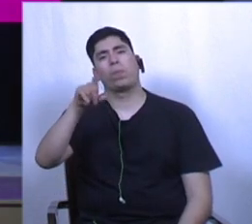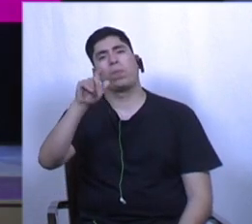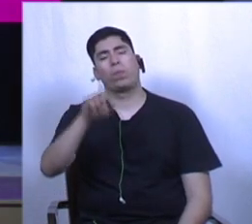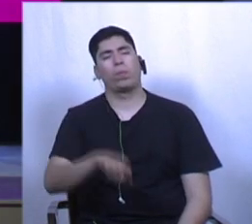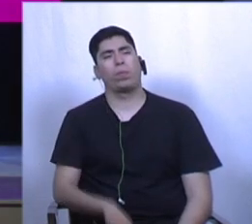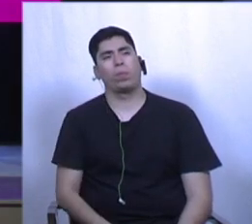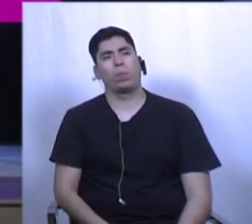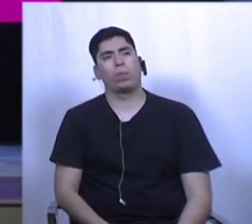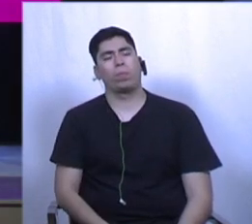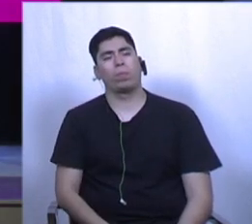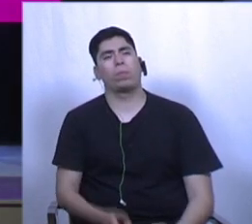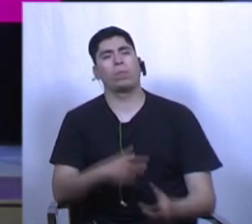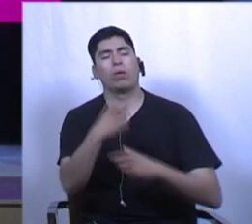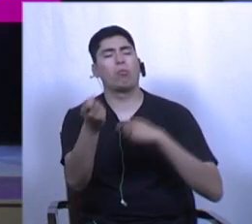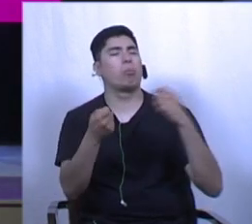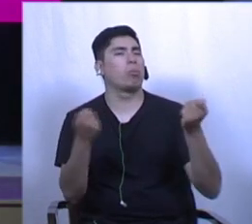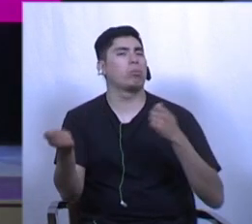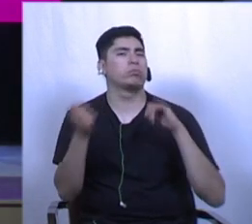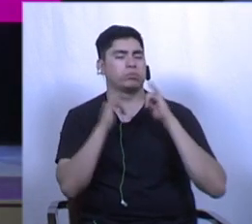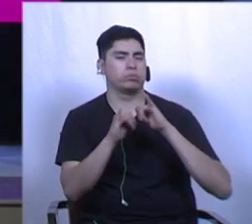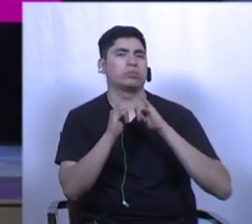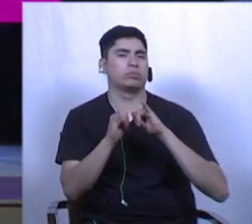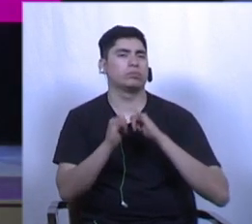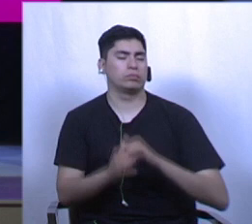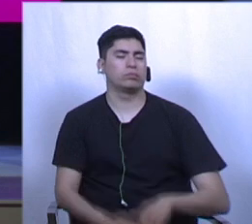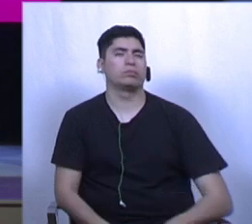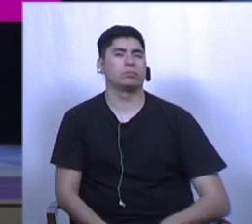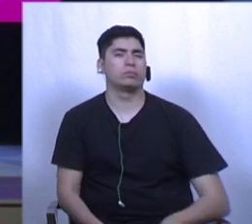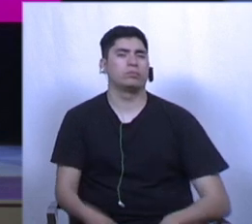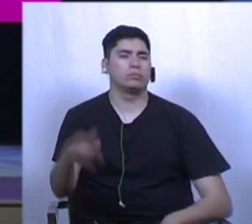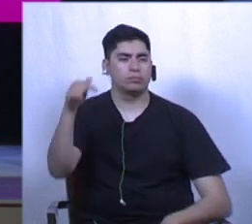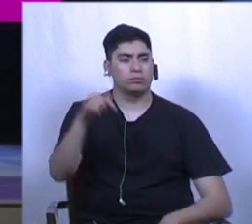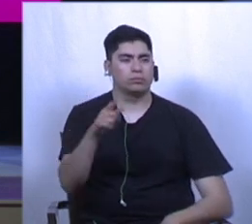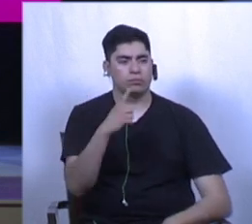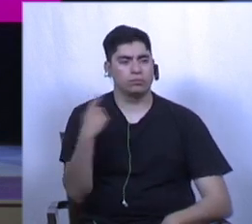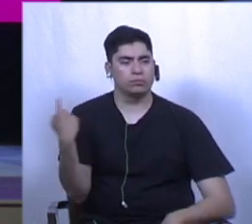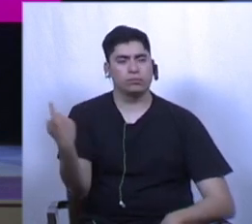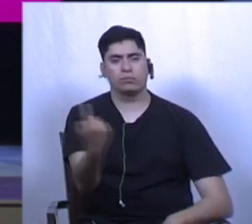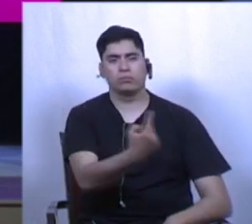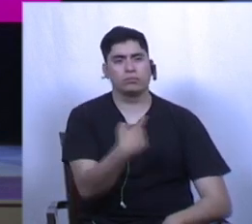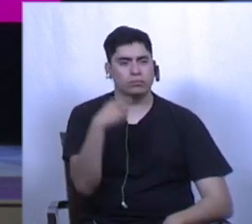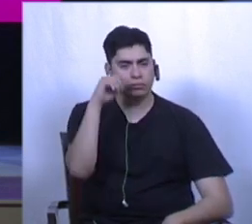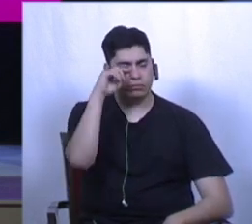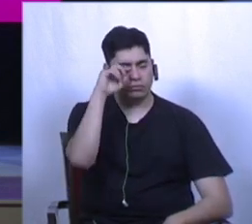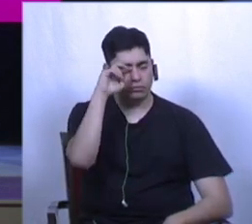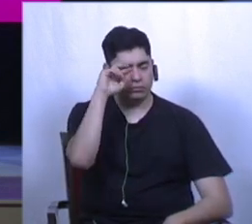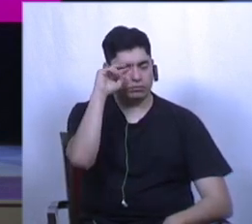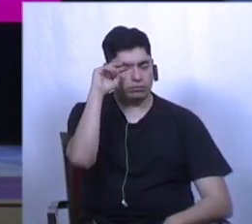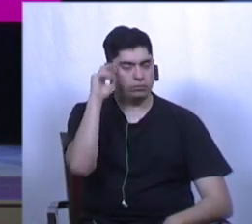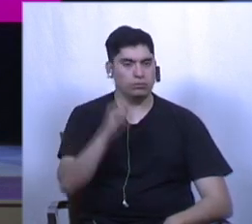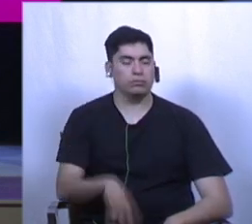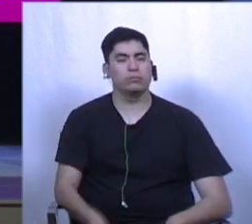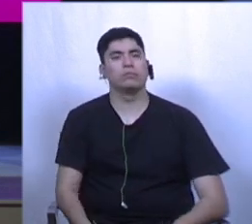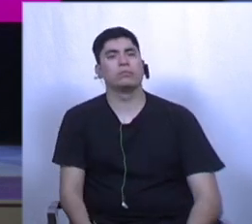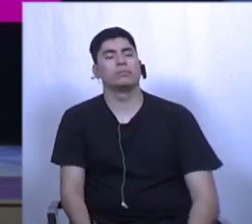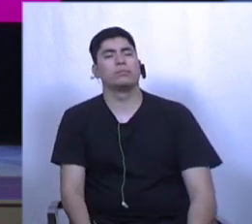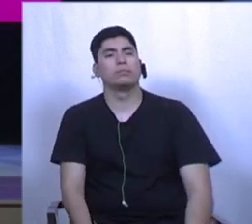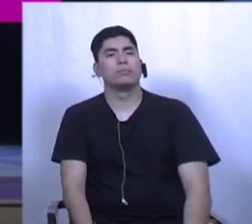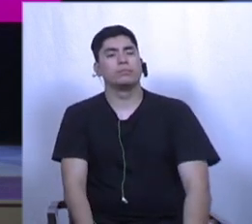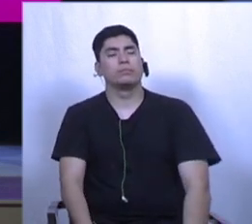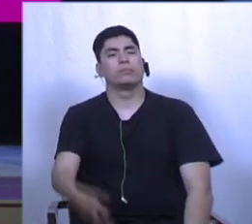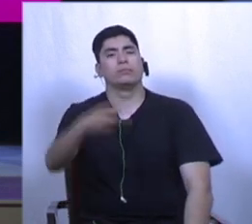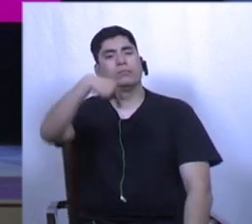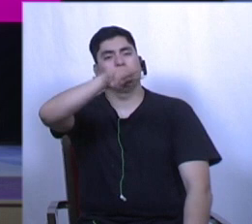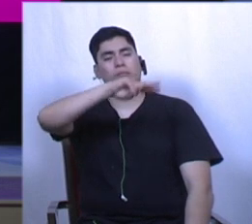están compartiendo información entre nosotros, incluso en este salón. Este microbioma existe en nuestro cuerpo y